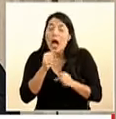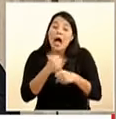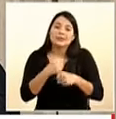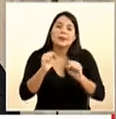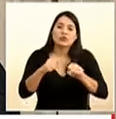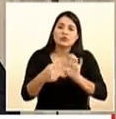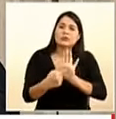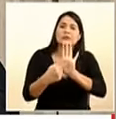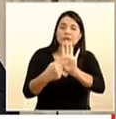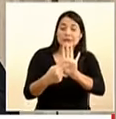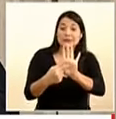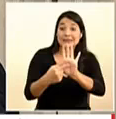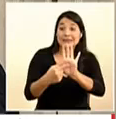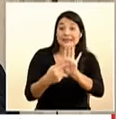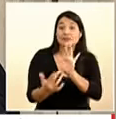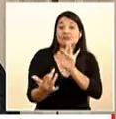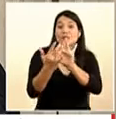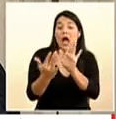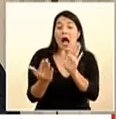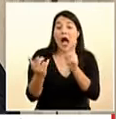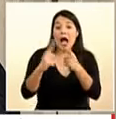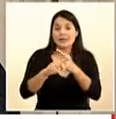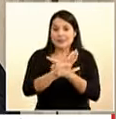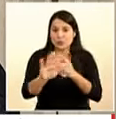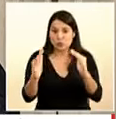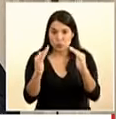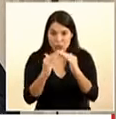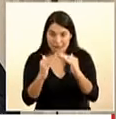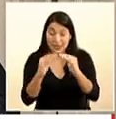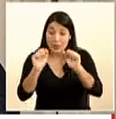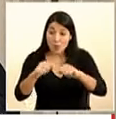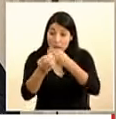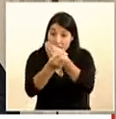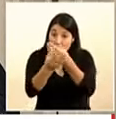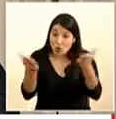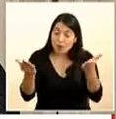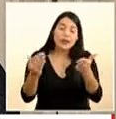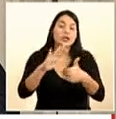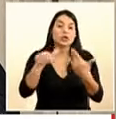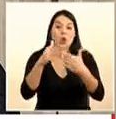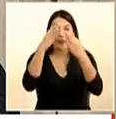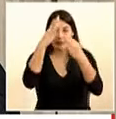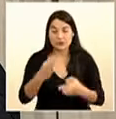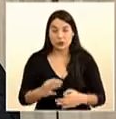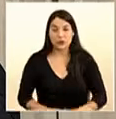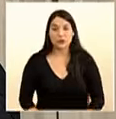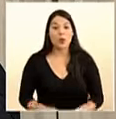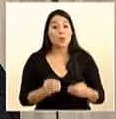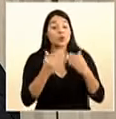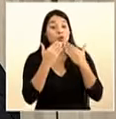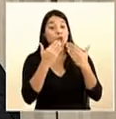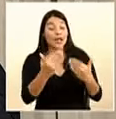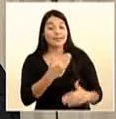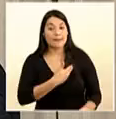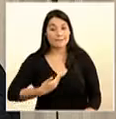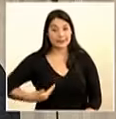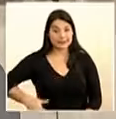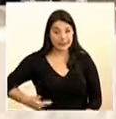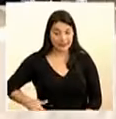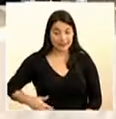hogares de las personas y que de primera mano podamos informar de estas medidas muchísimas gracias señor presidente